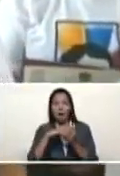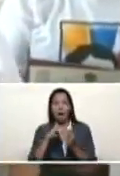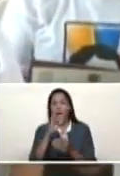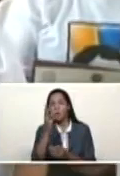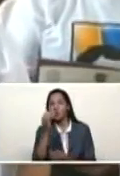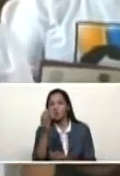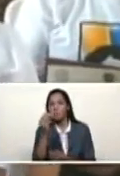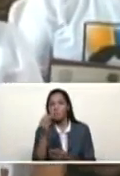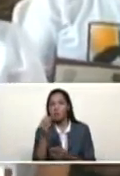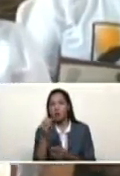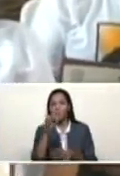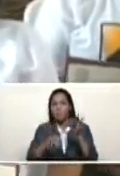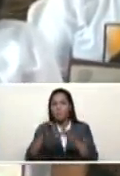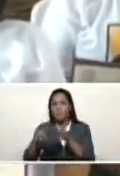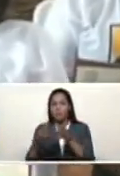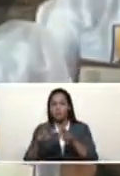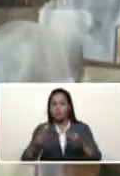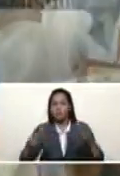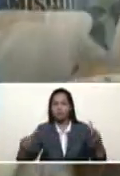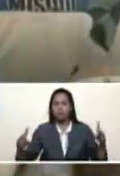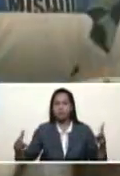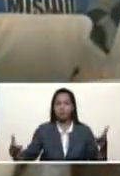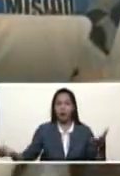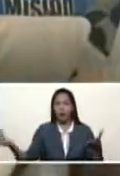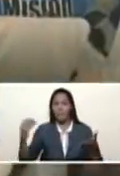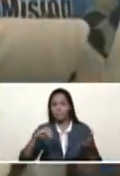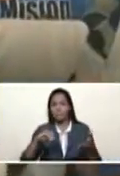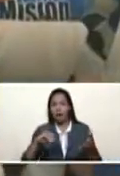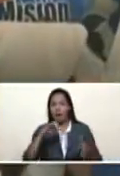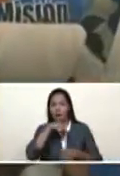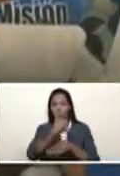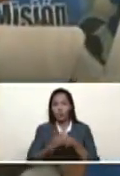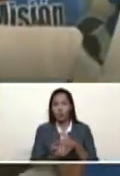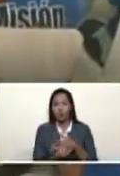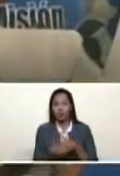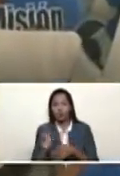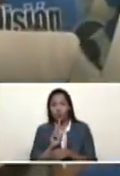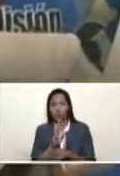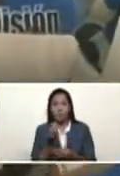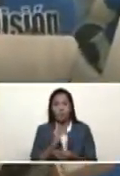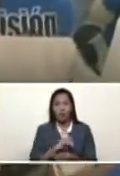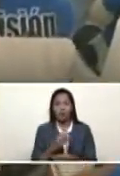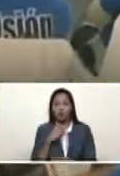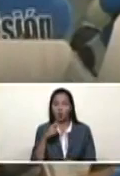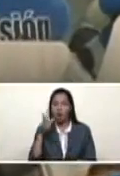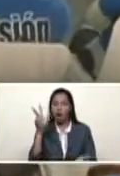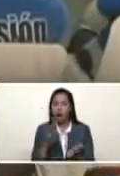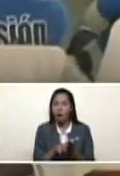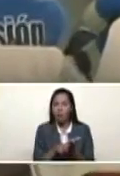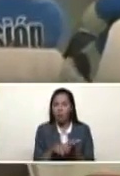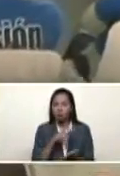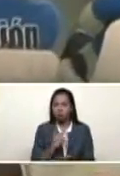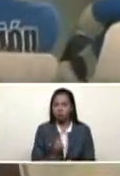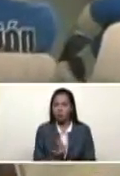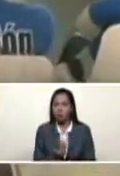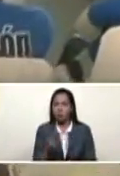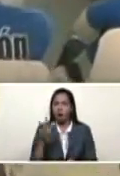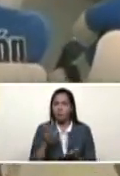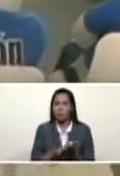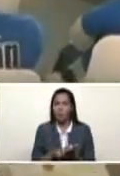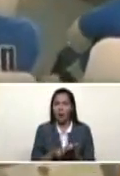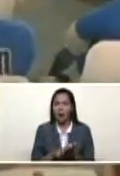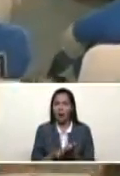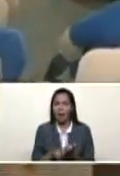de hectáreas sembradas y en proyectos productivos. Y por eso es que voy a aprobar la